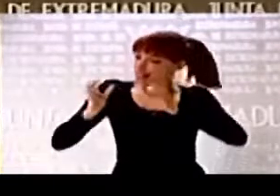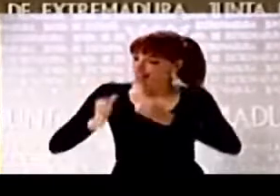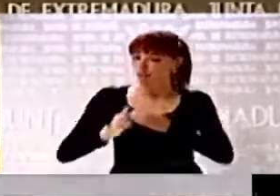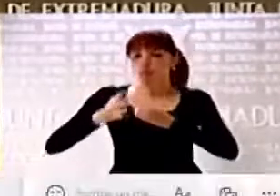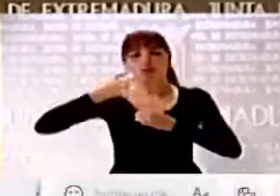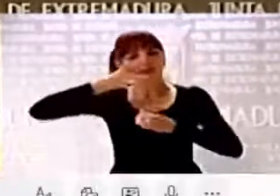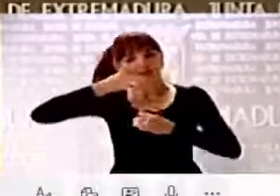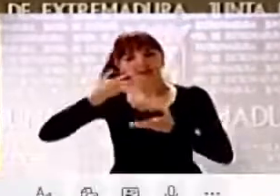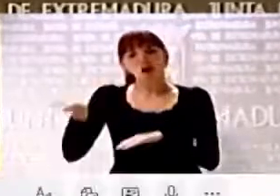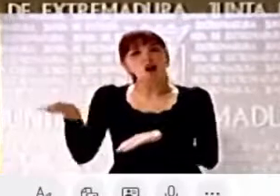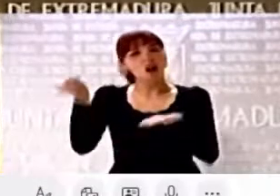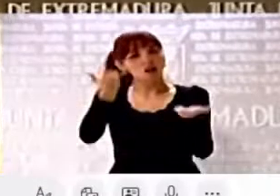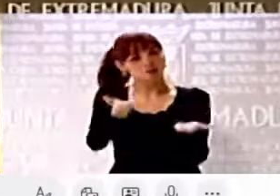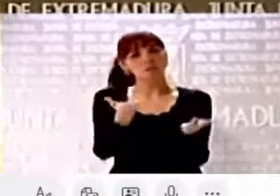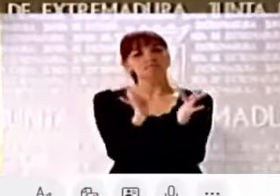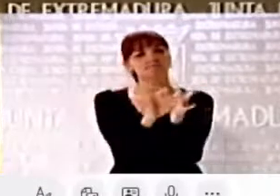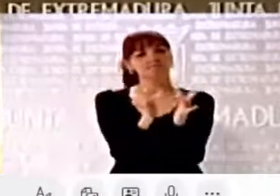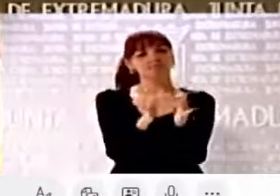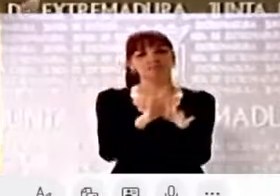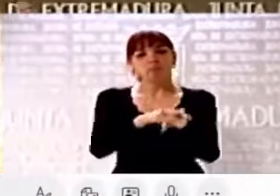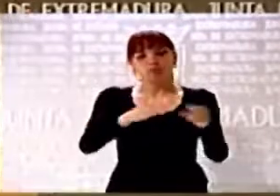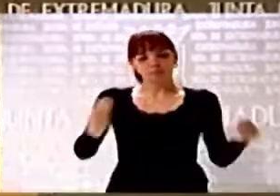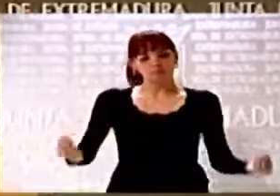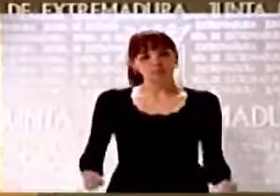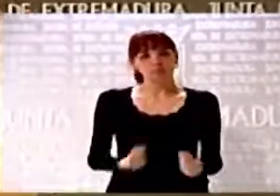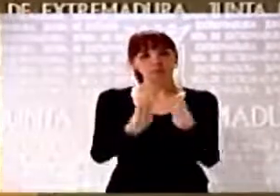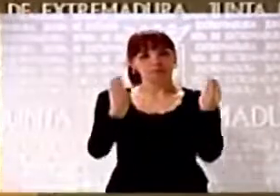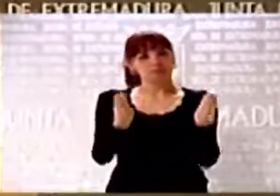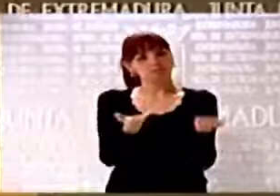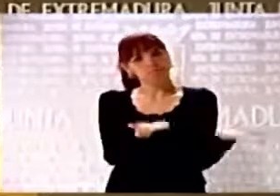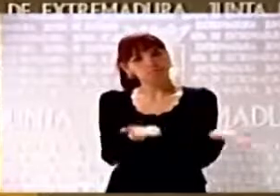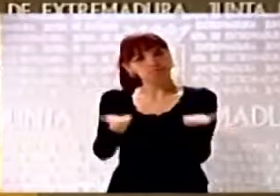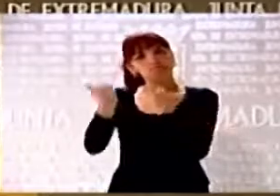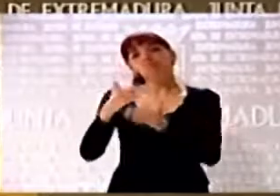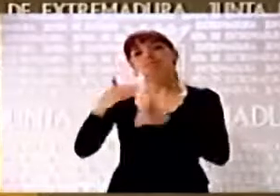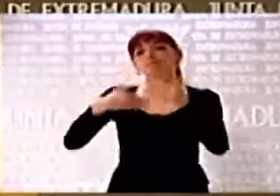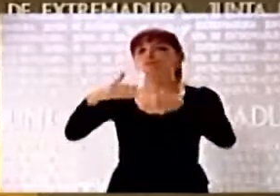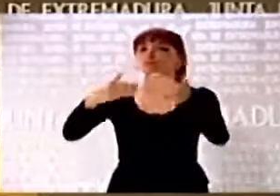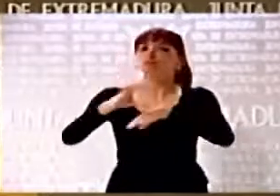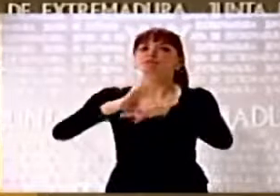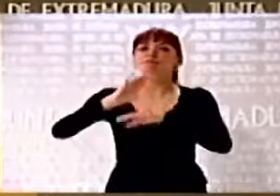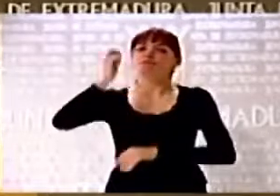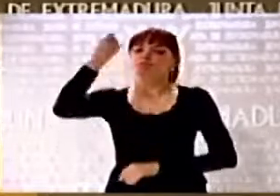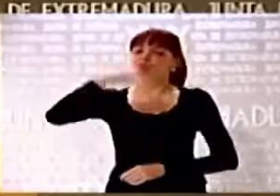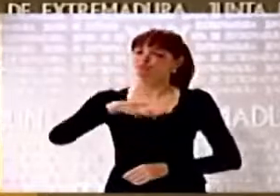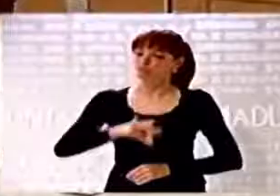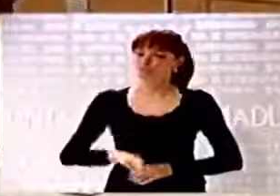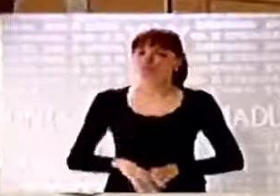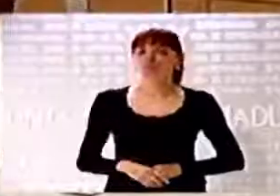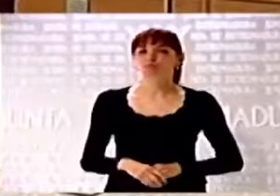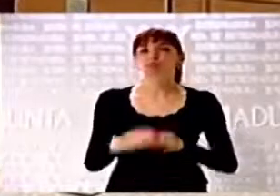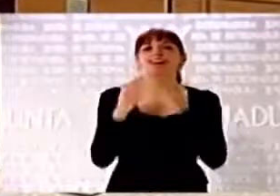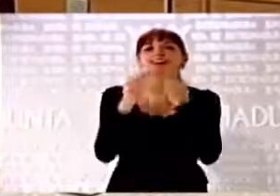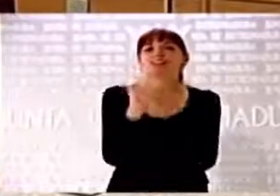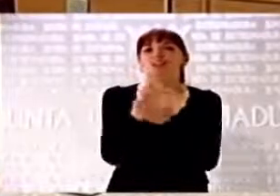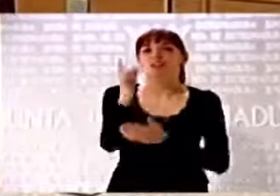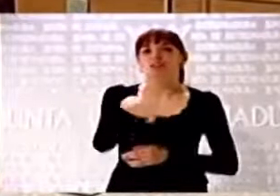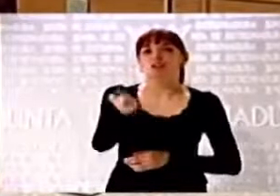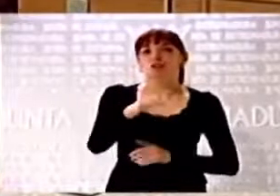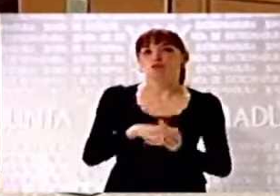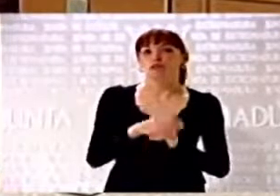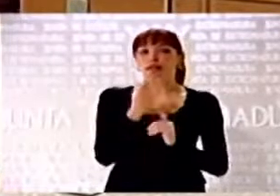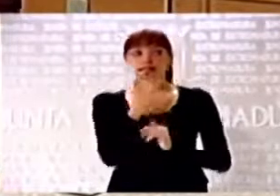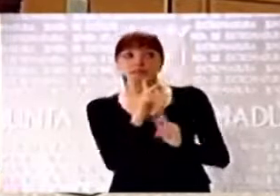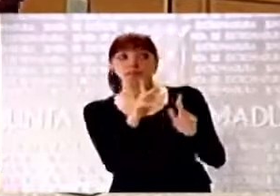realmente les ayuden a tener una carrera, una trayectoria educativa exitosa. Gracias a todos.